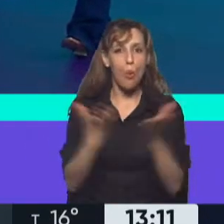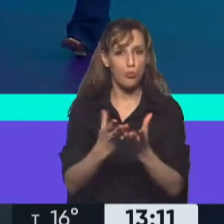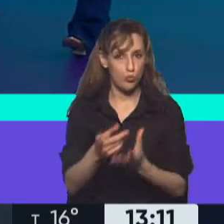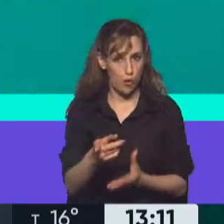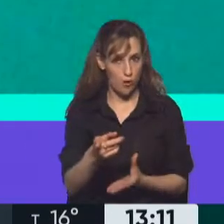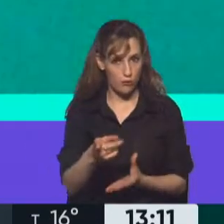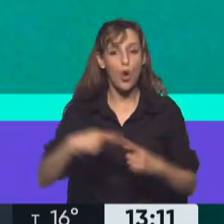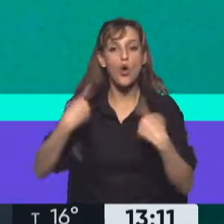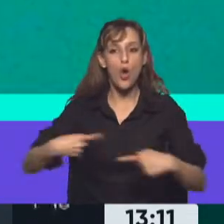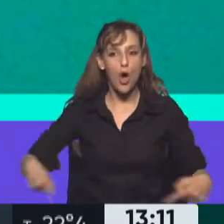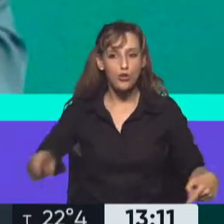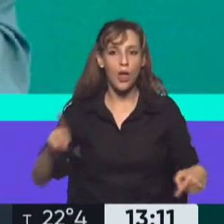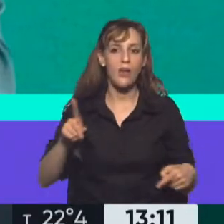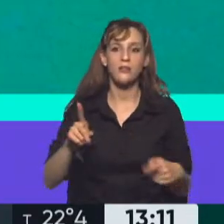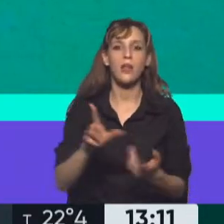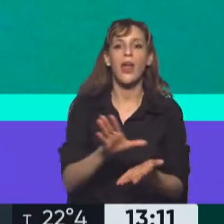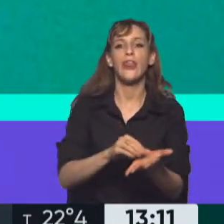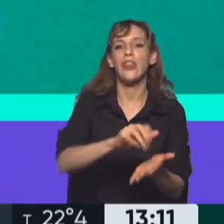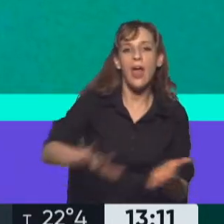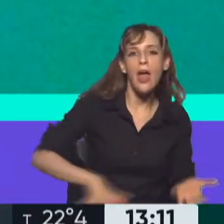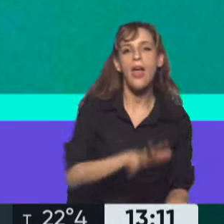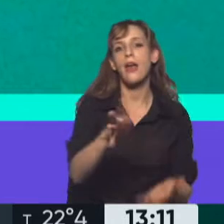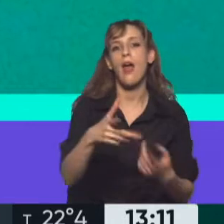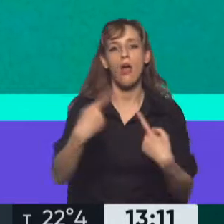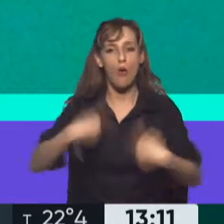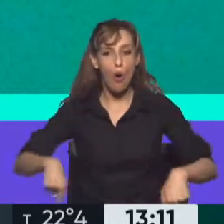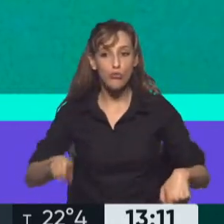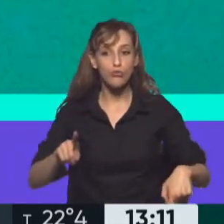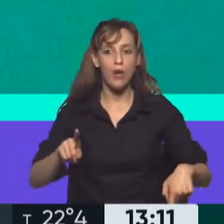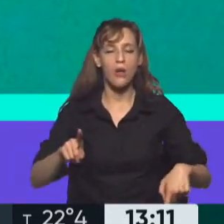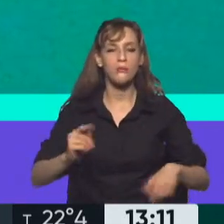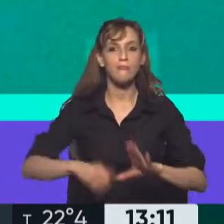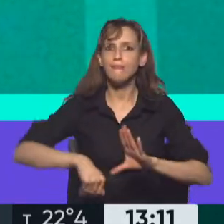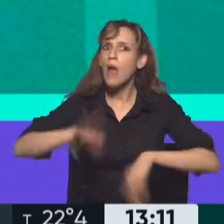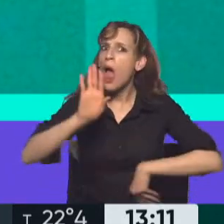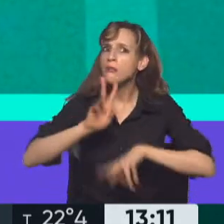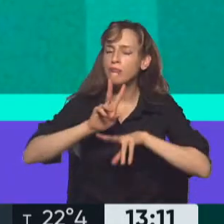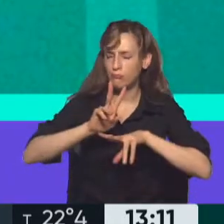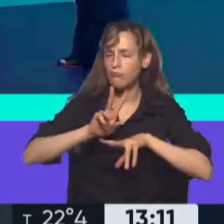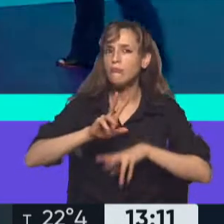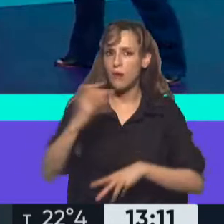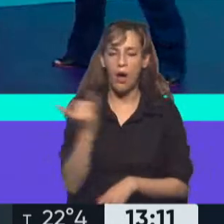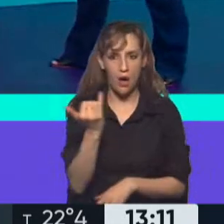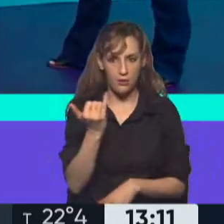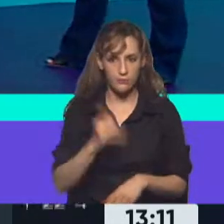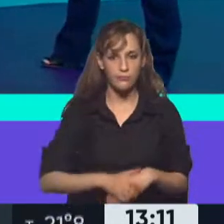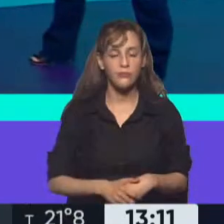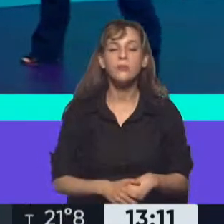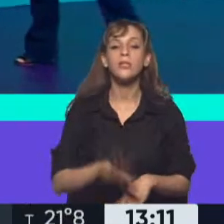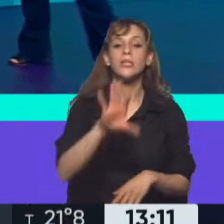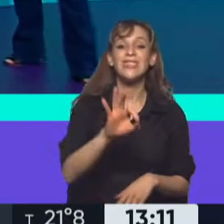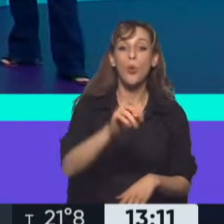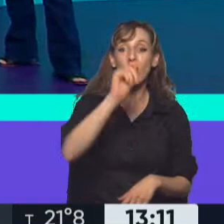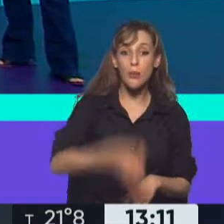lo que hay. Bien, de las tierras, podríamos decir, para ponernos más básicos todavía, ¿no? Bueno, y el 50%